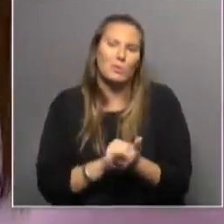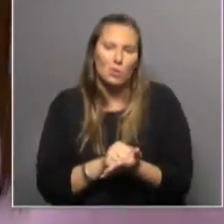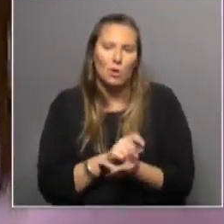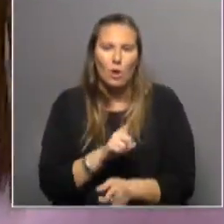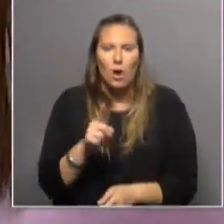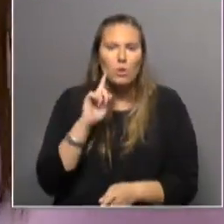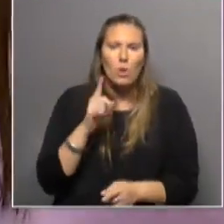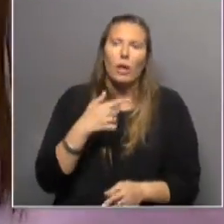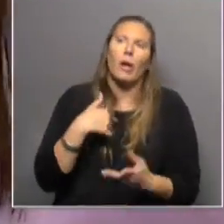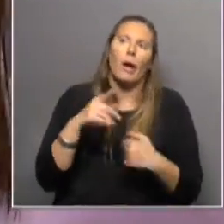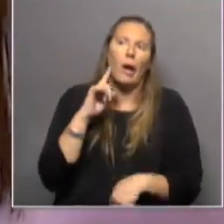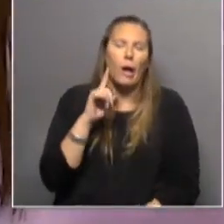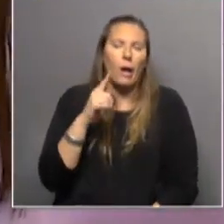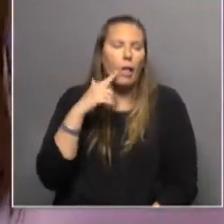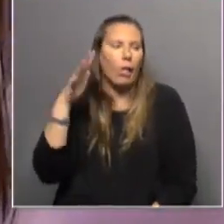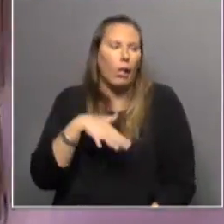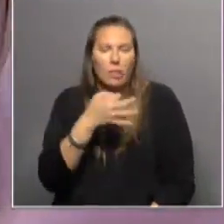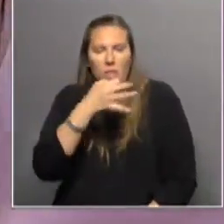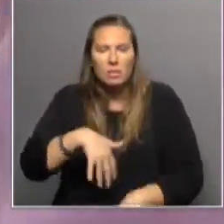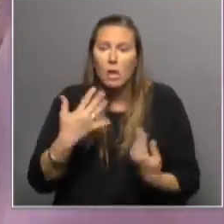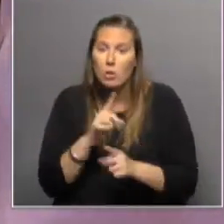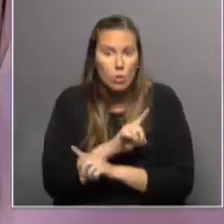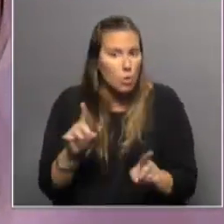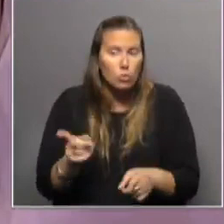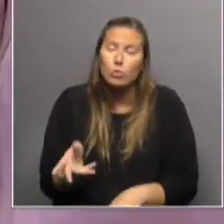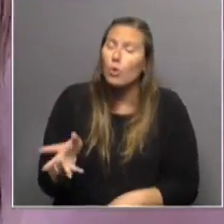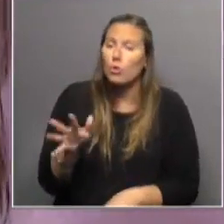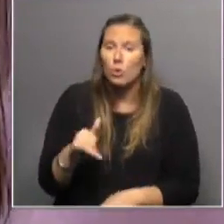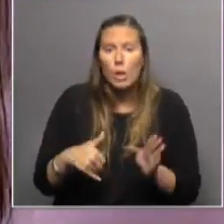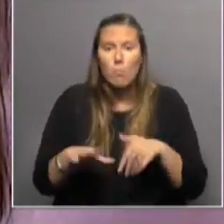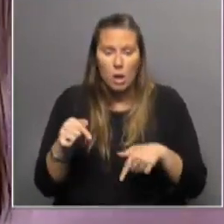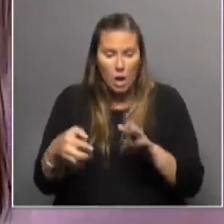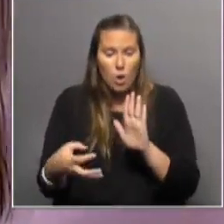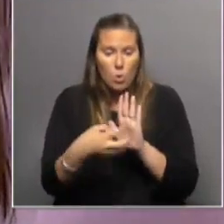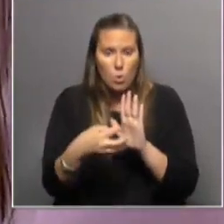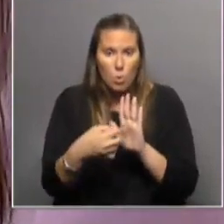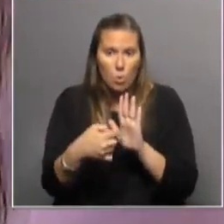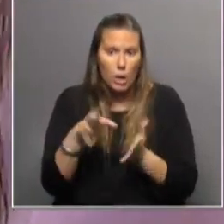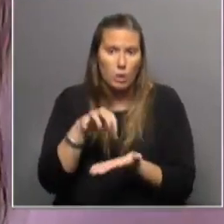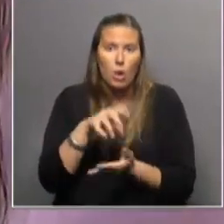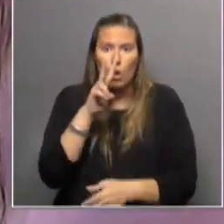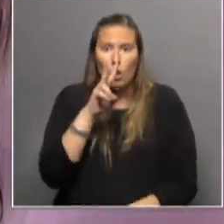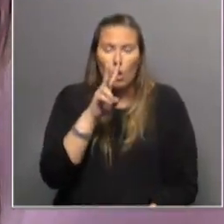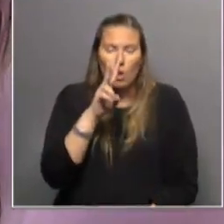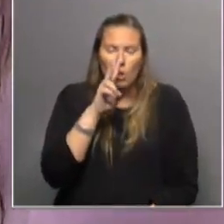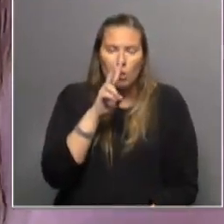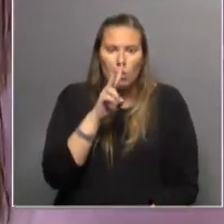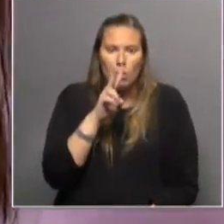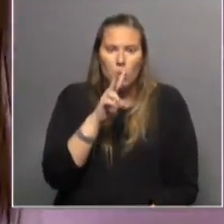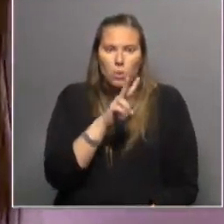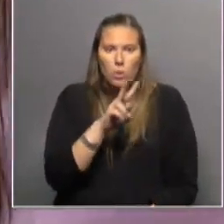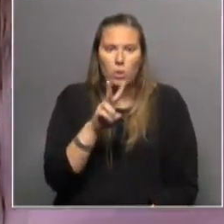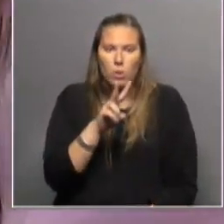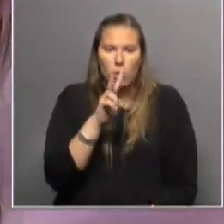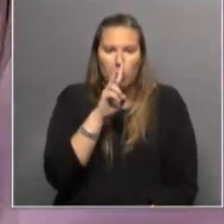es una exageración. Pasa todos los días y más en estos lugares. 200.000 personas vivimos en asentamientos,